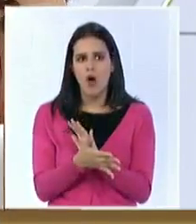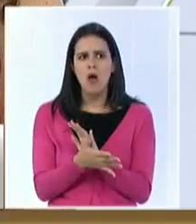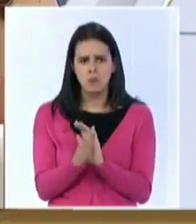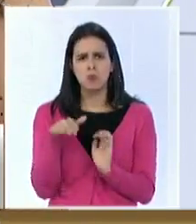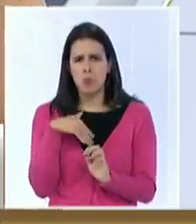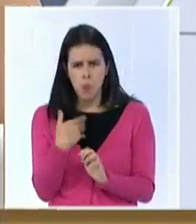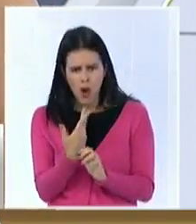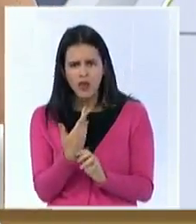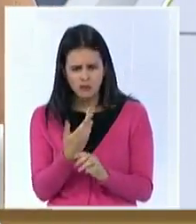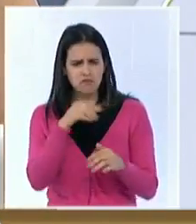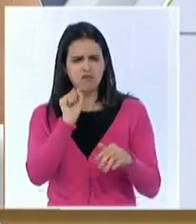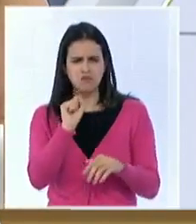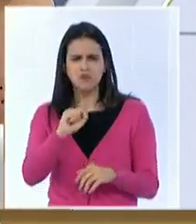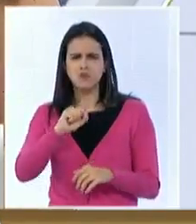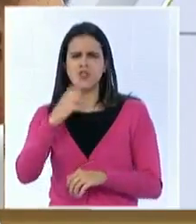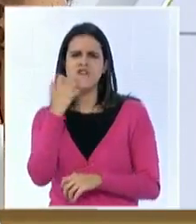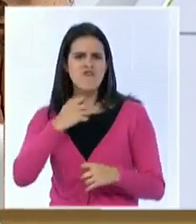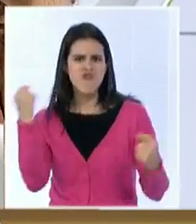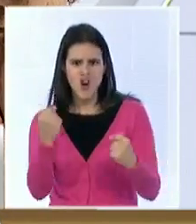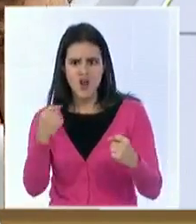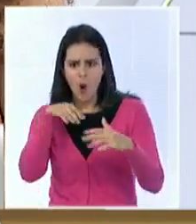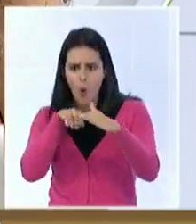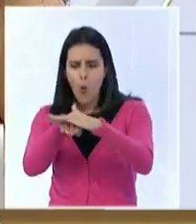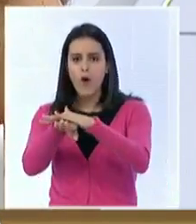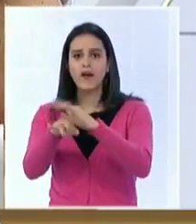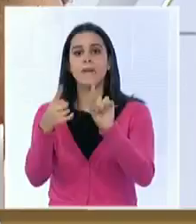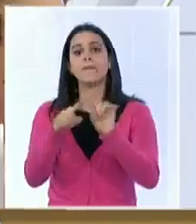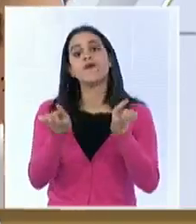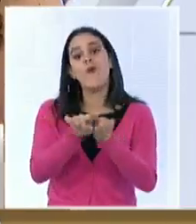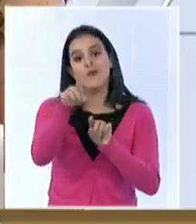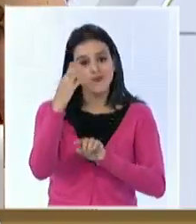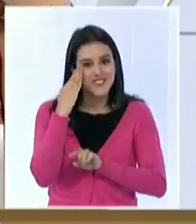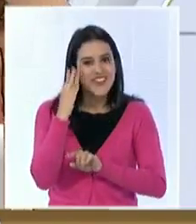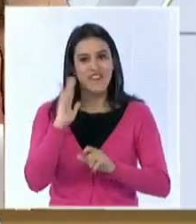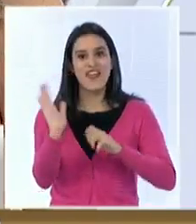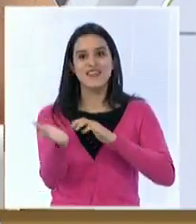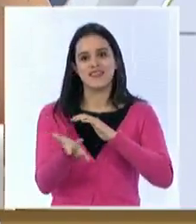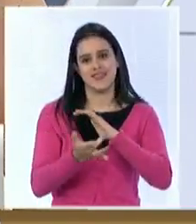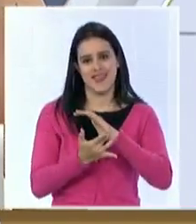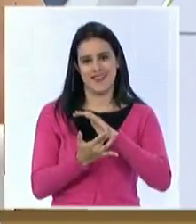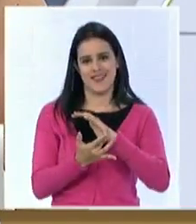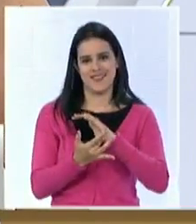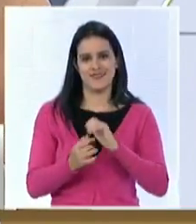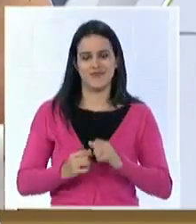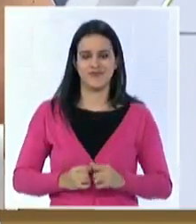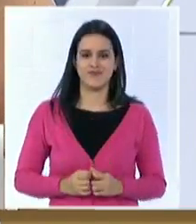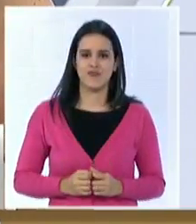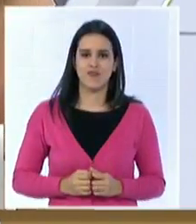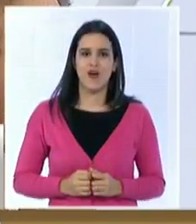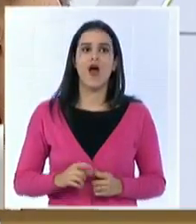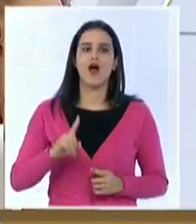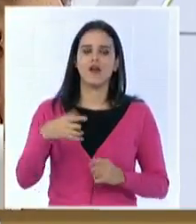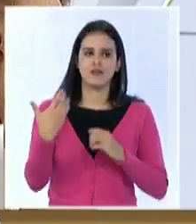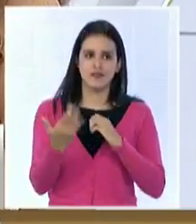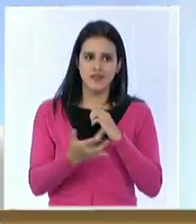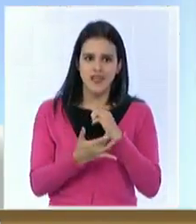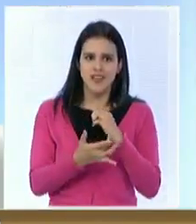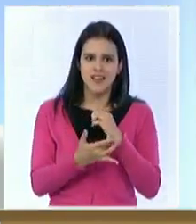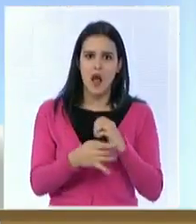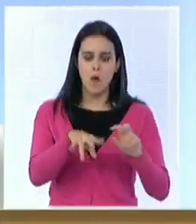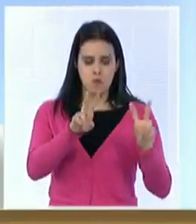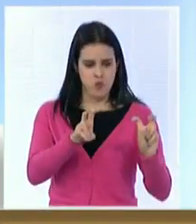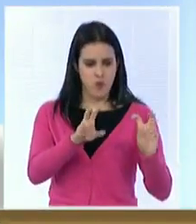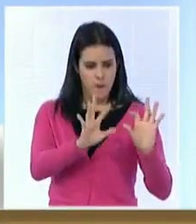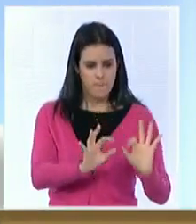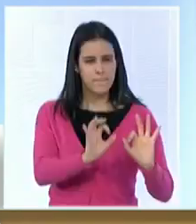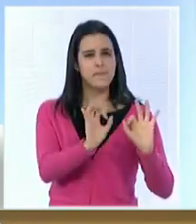quesos artesanales, el queso de mano, el queso guayanés. Después que se descongela, como tienen tanta agua, el agua de congelación pierde, hace que